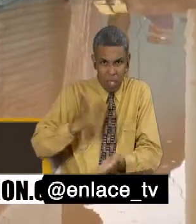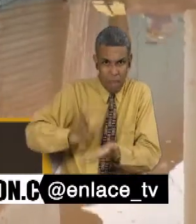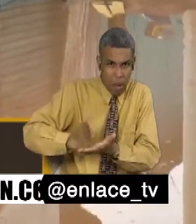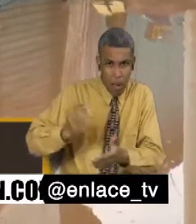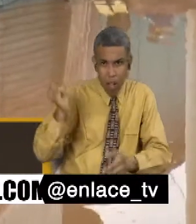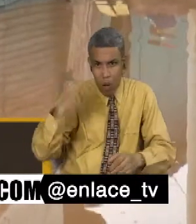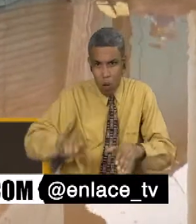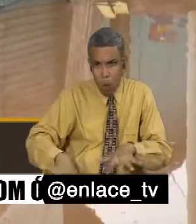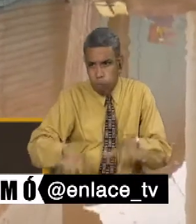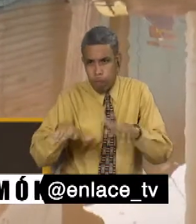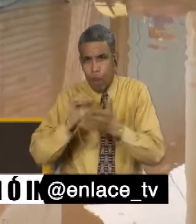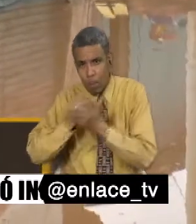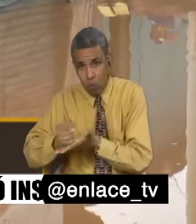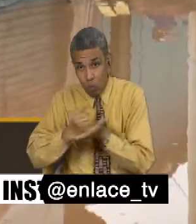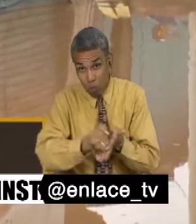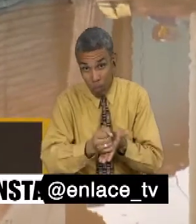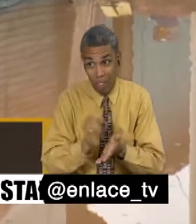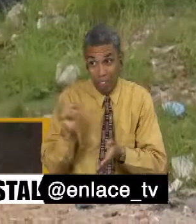Desastre.